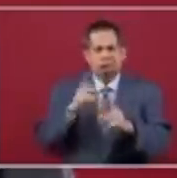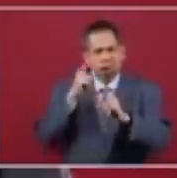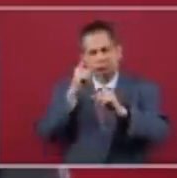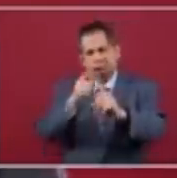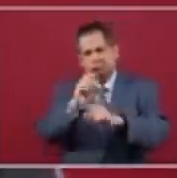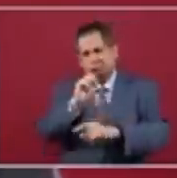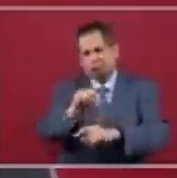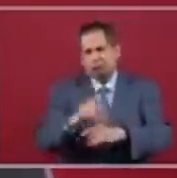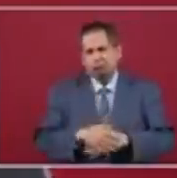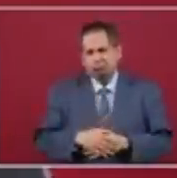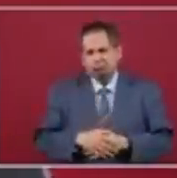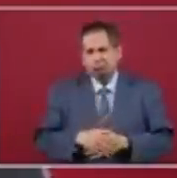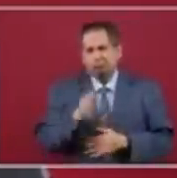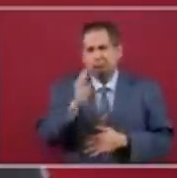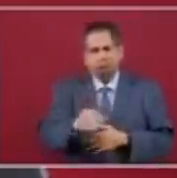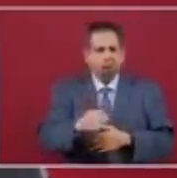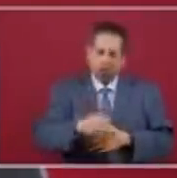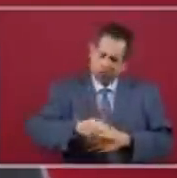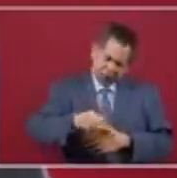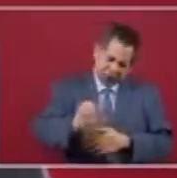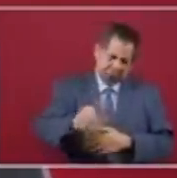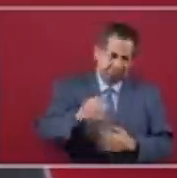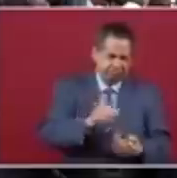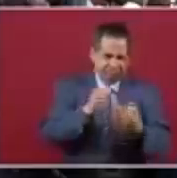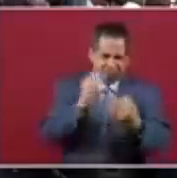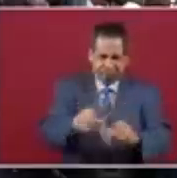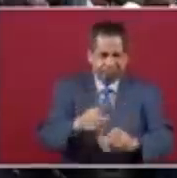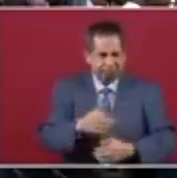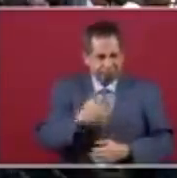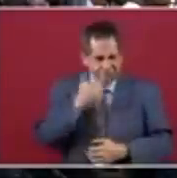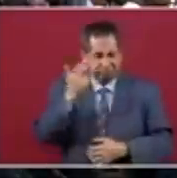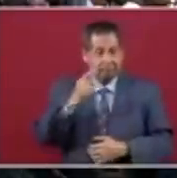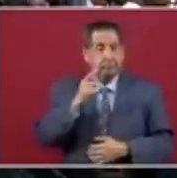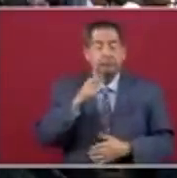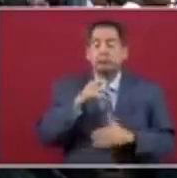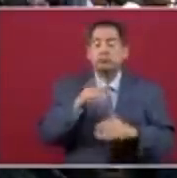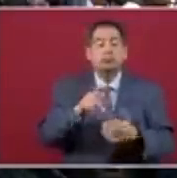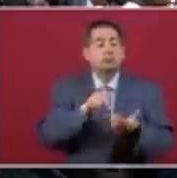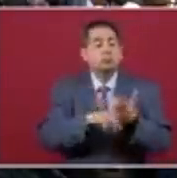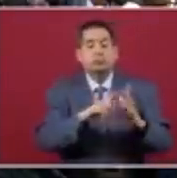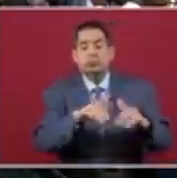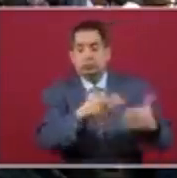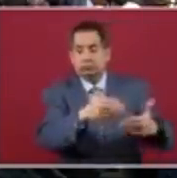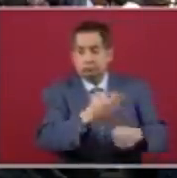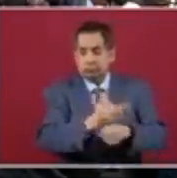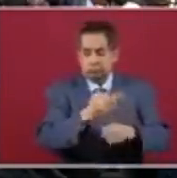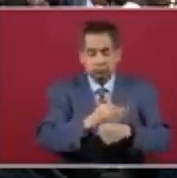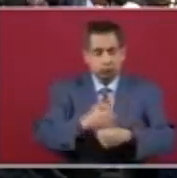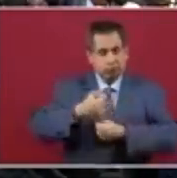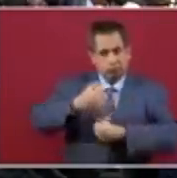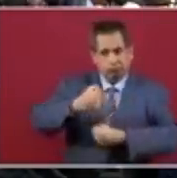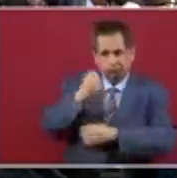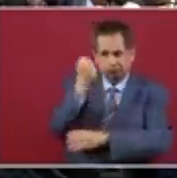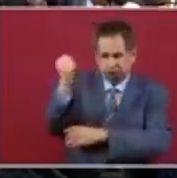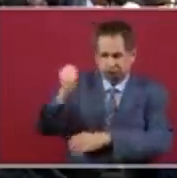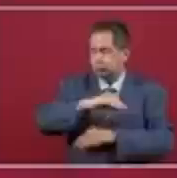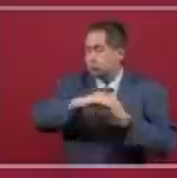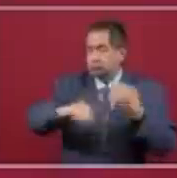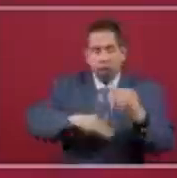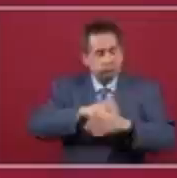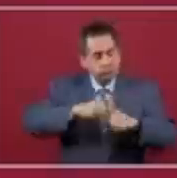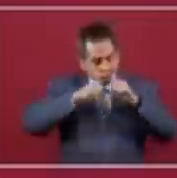metas. Aceptamos todos los desafíos. Acerca de las protestas, se atienden todas